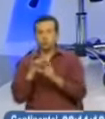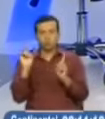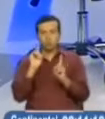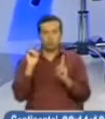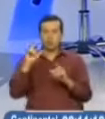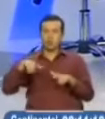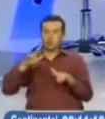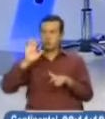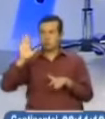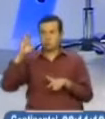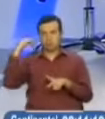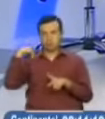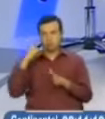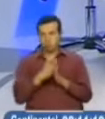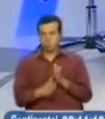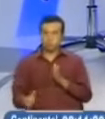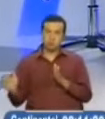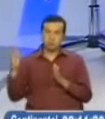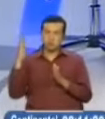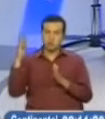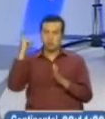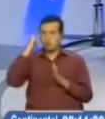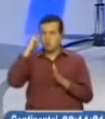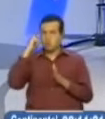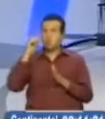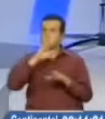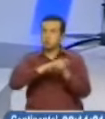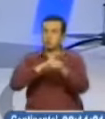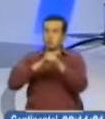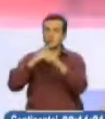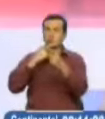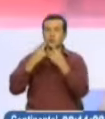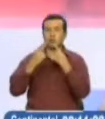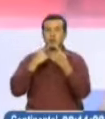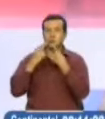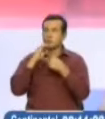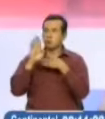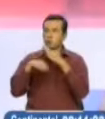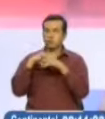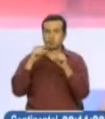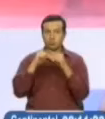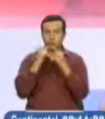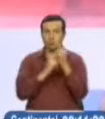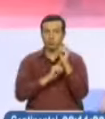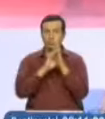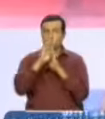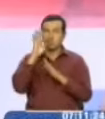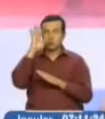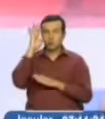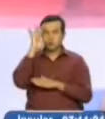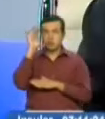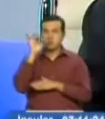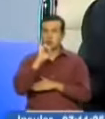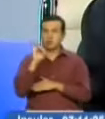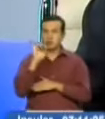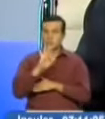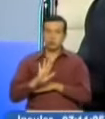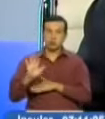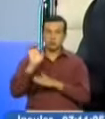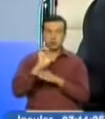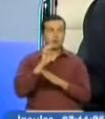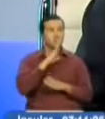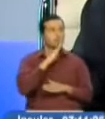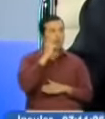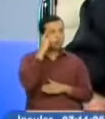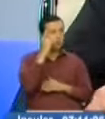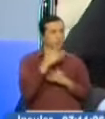a Lenín Moreno. Yo soy partidario de que debería convocarse a un diálogo amplio de todas las fuerzas progresistas del país. Ahora, tú mencionaste el tema